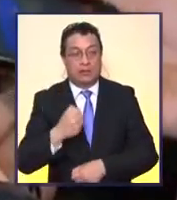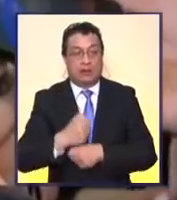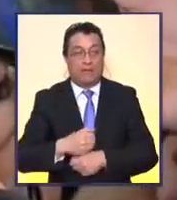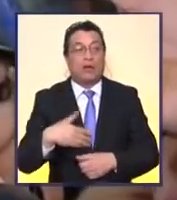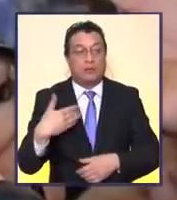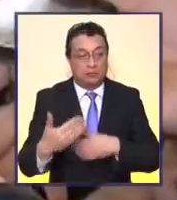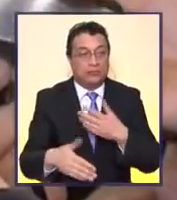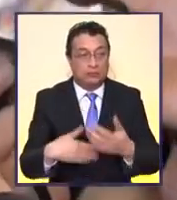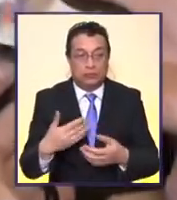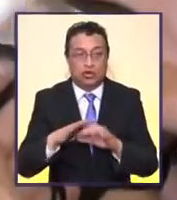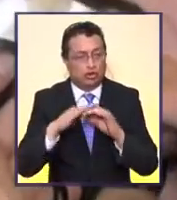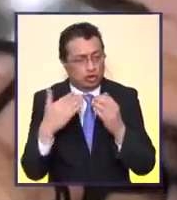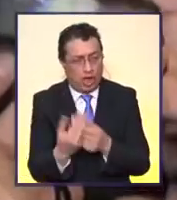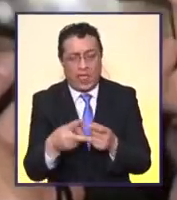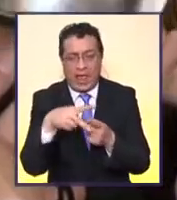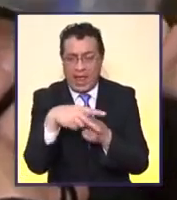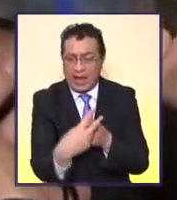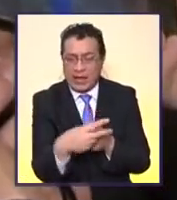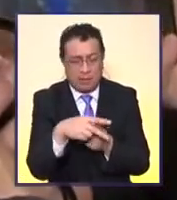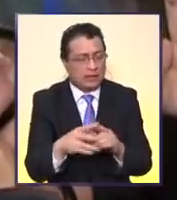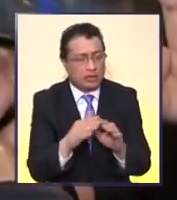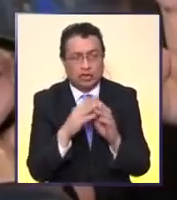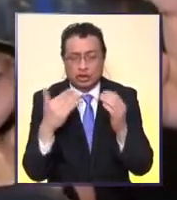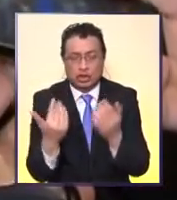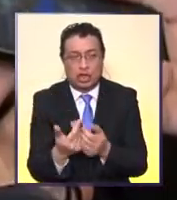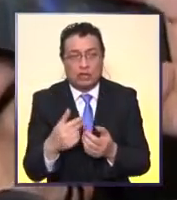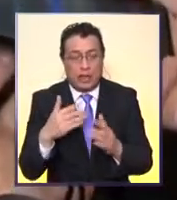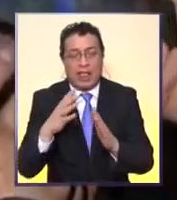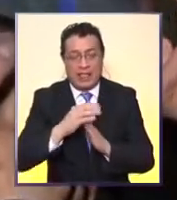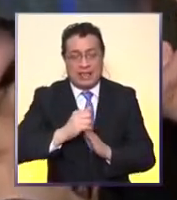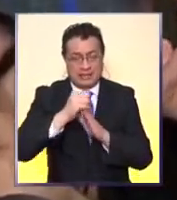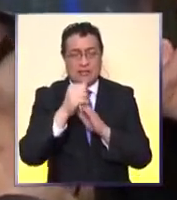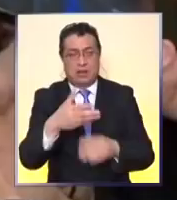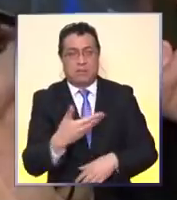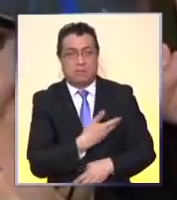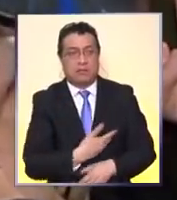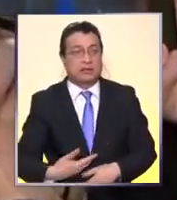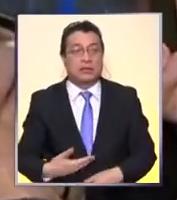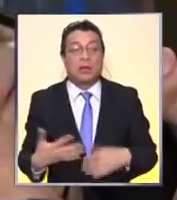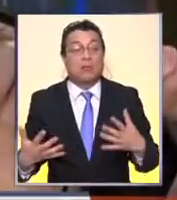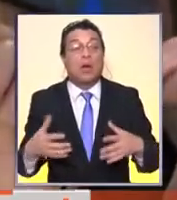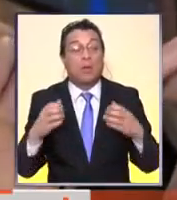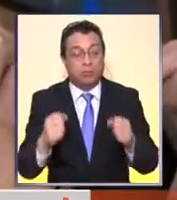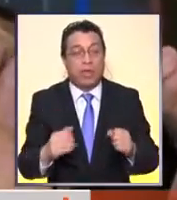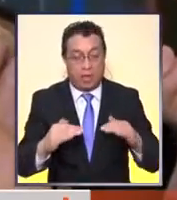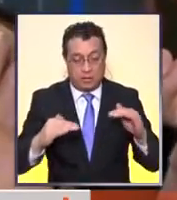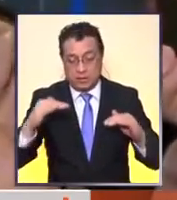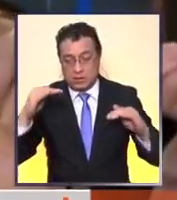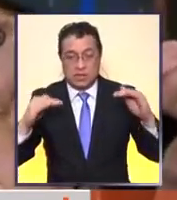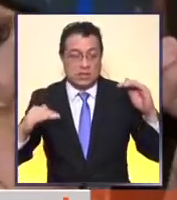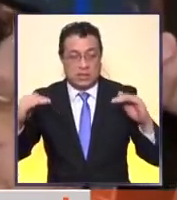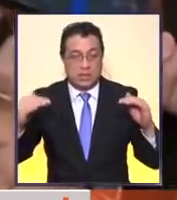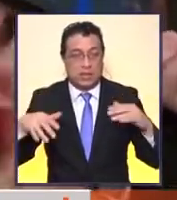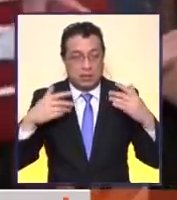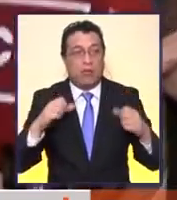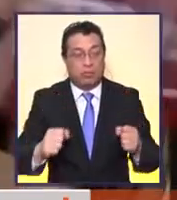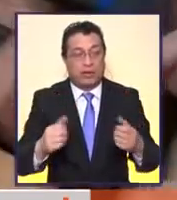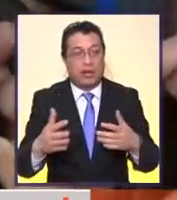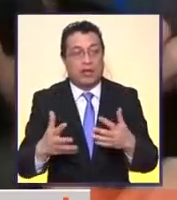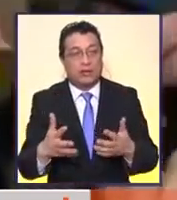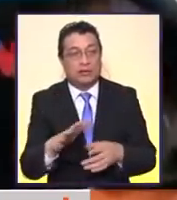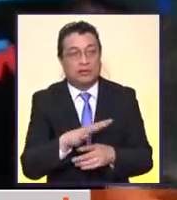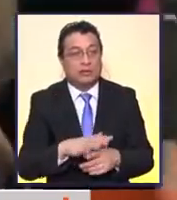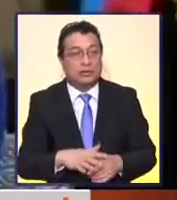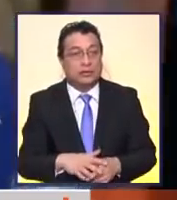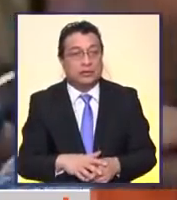con todas las herramientas con todo el liderazgo del presidente para estabilizar lo más rápido posible las cuestiones